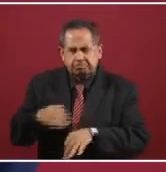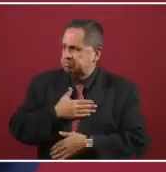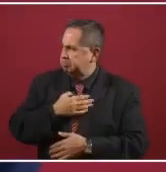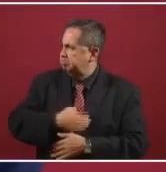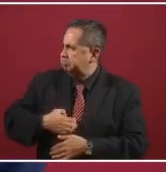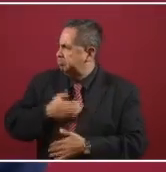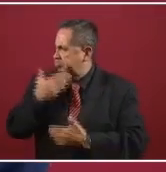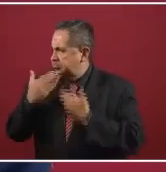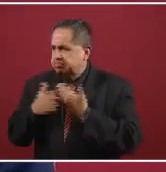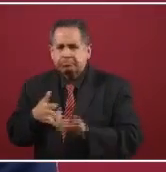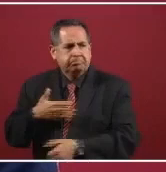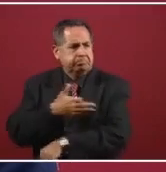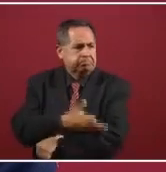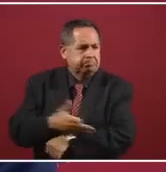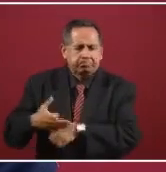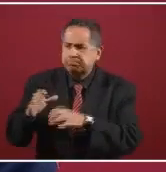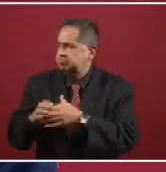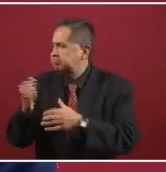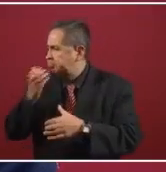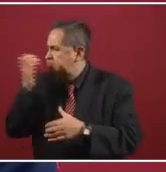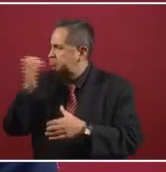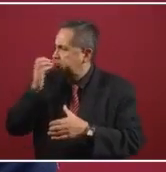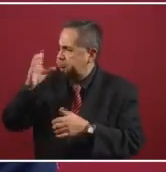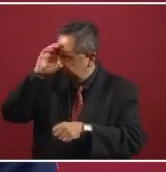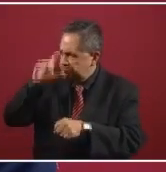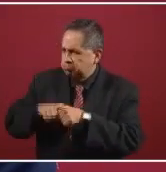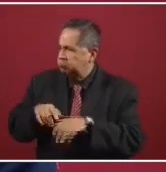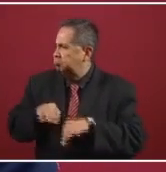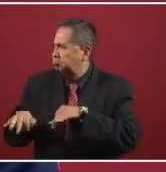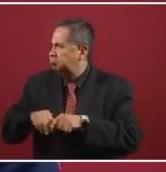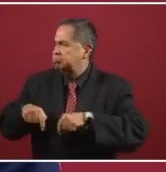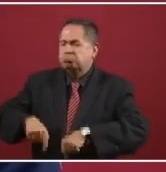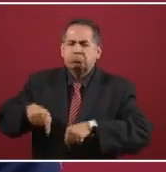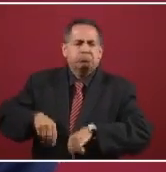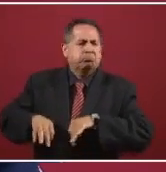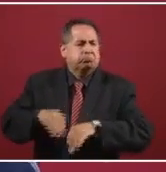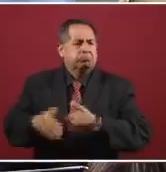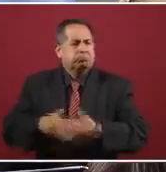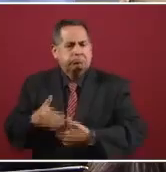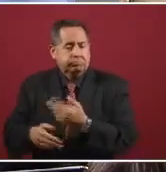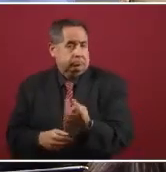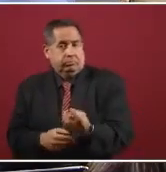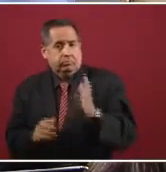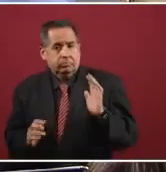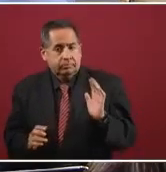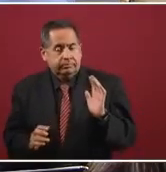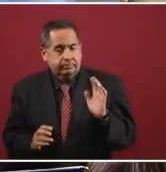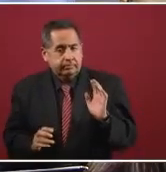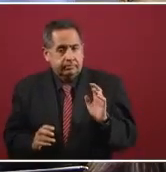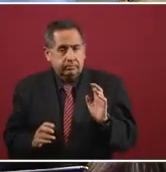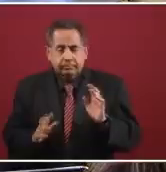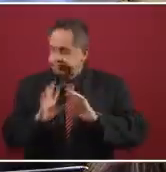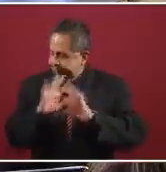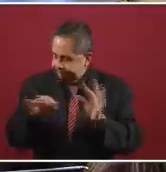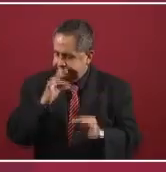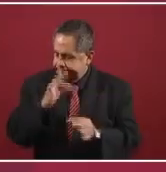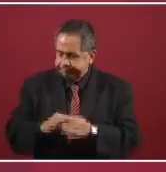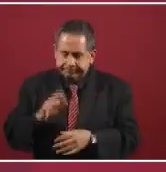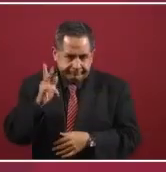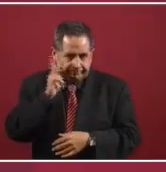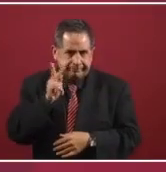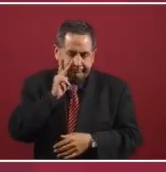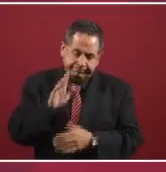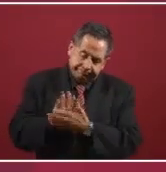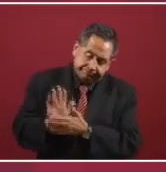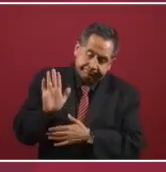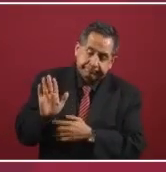donde están sus familiares, sus costumbres, sus culturas, porque está demostrado